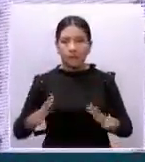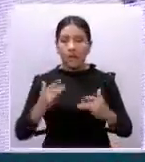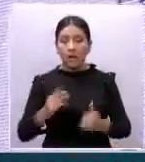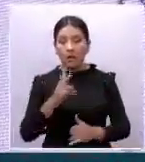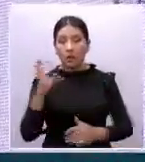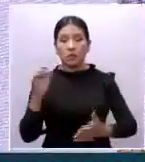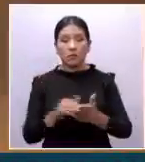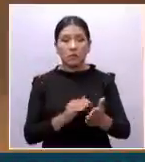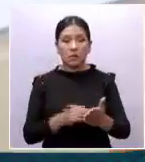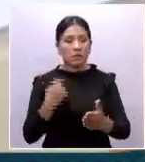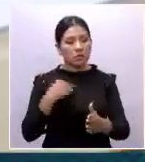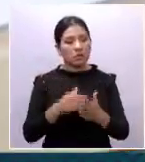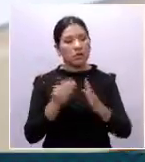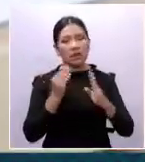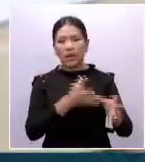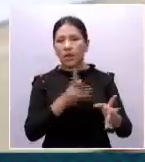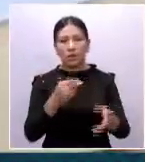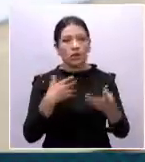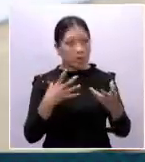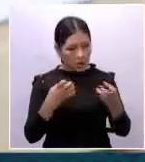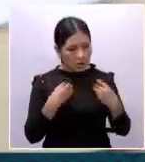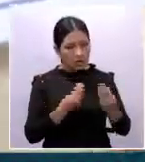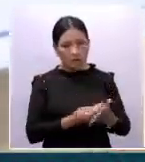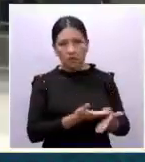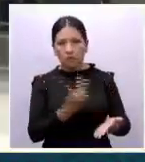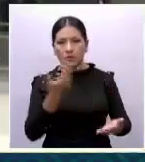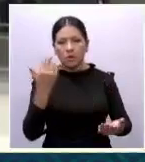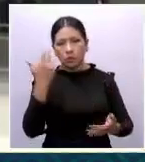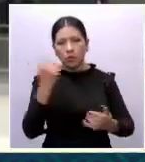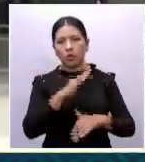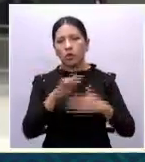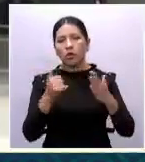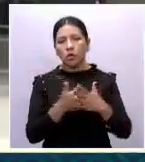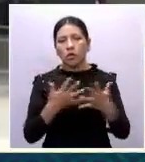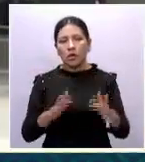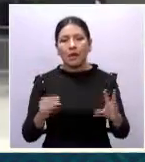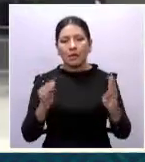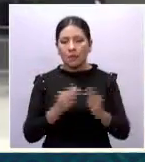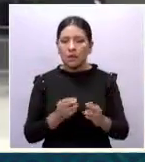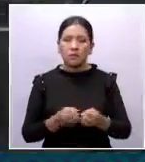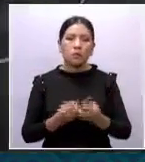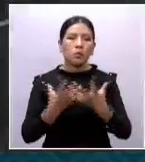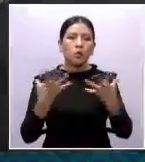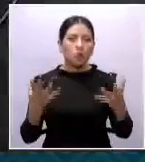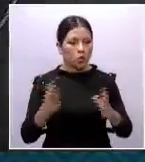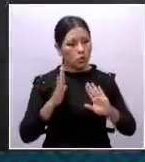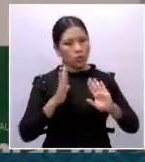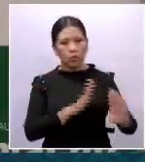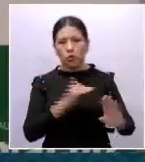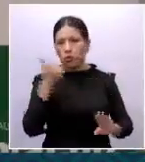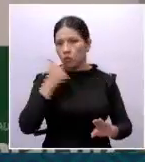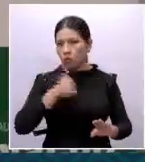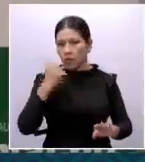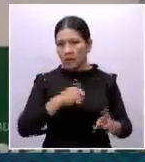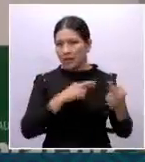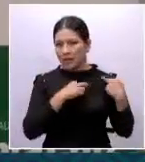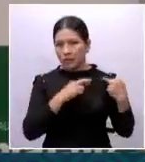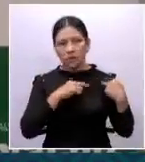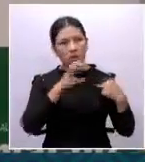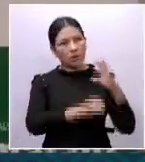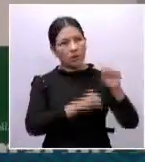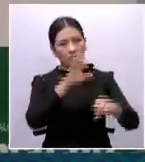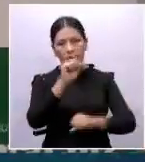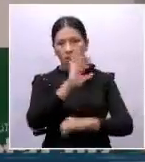pretende recuperar a través de la gran cantidad que se tiene de bienes, tanto incautados como con